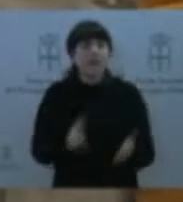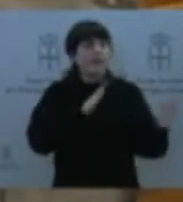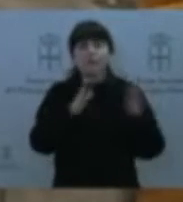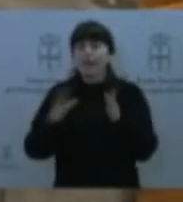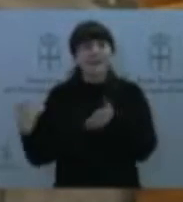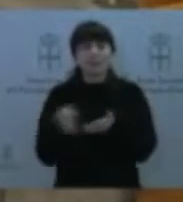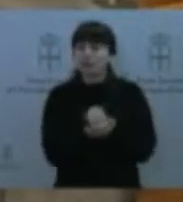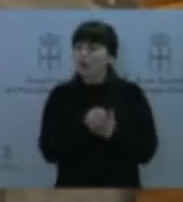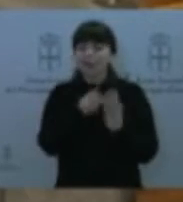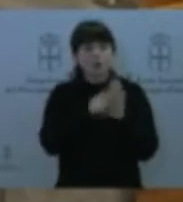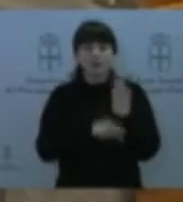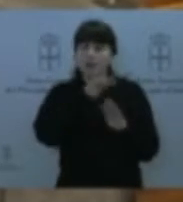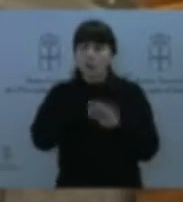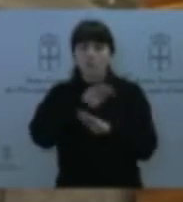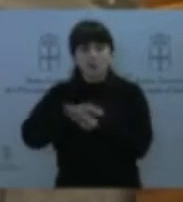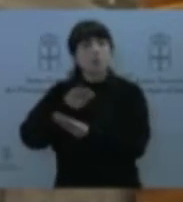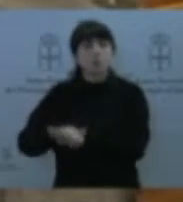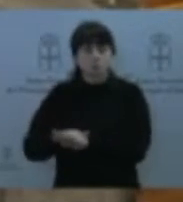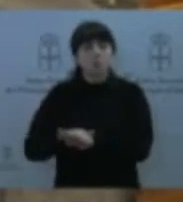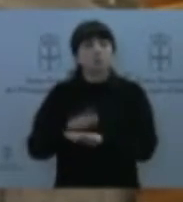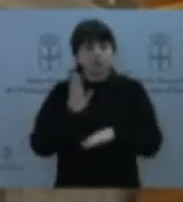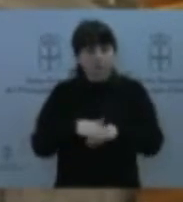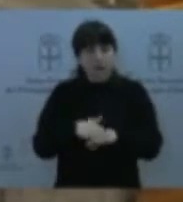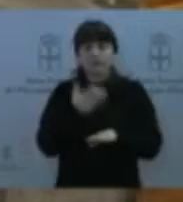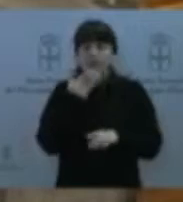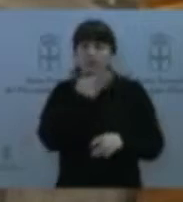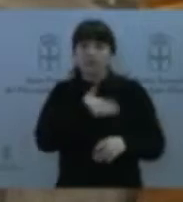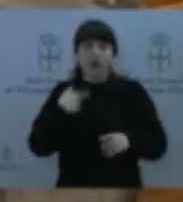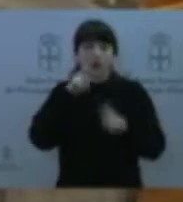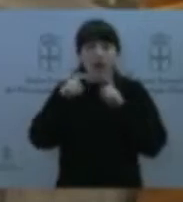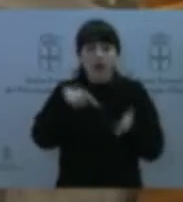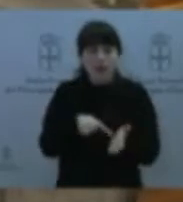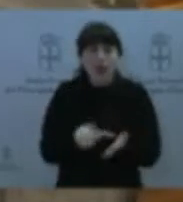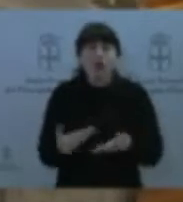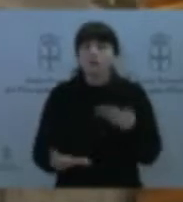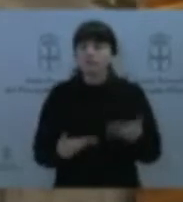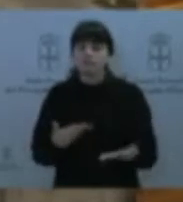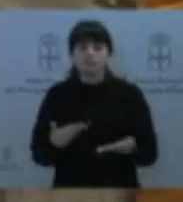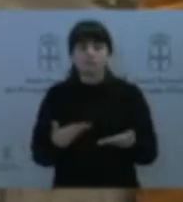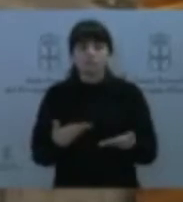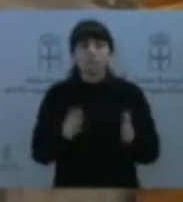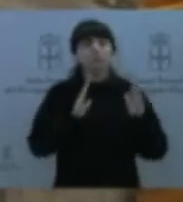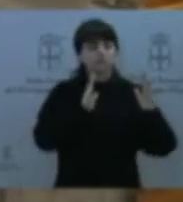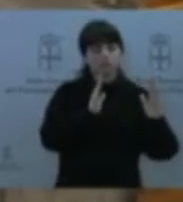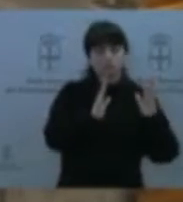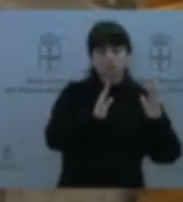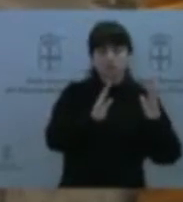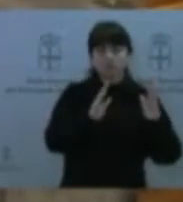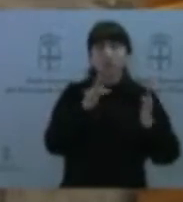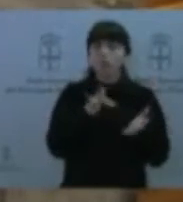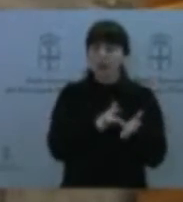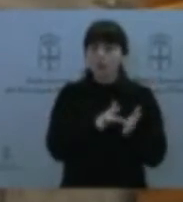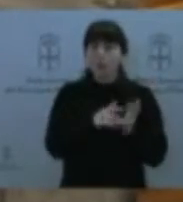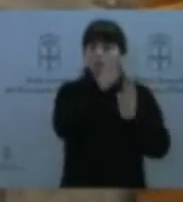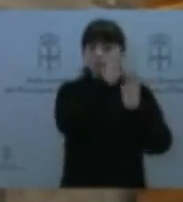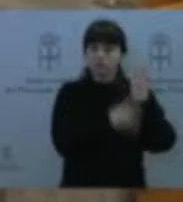de alegaciones en dos momentos. De una parte, cuando se publicaron las listas de admitidos, y de otra, cuando se publicaron los